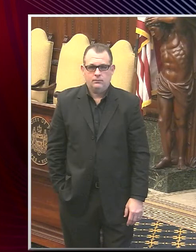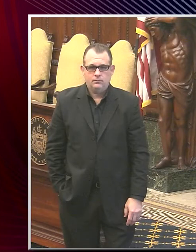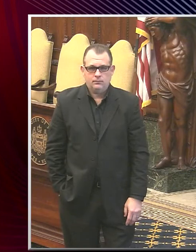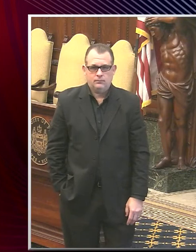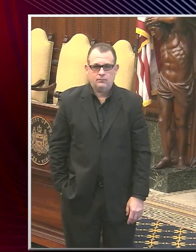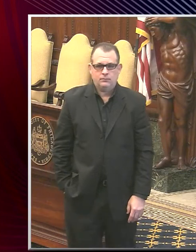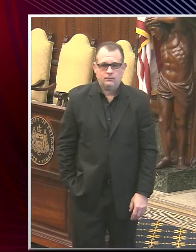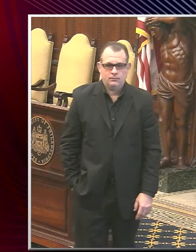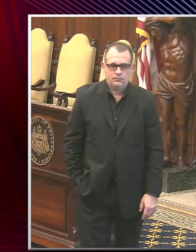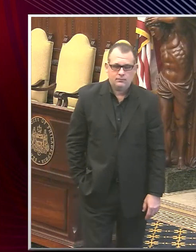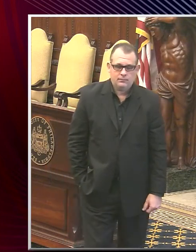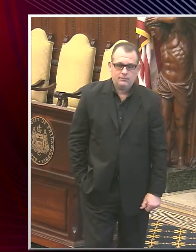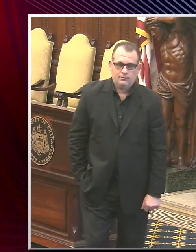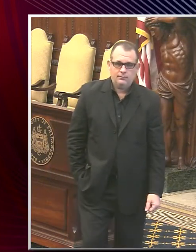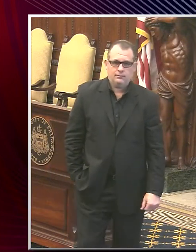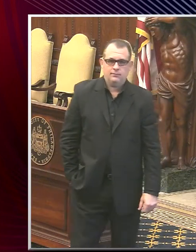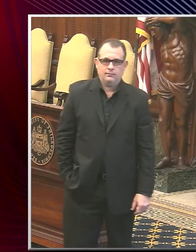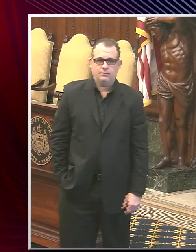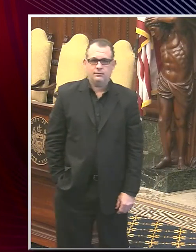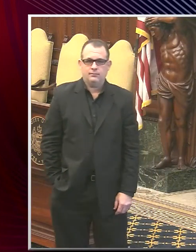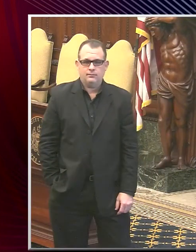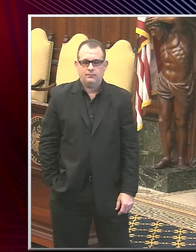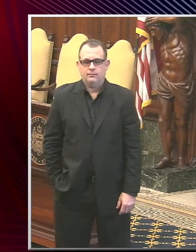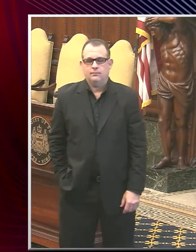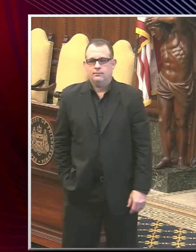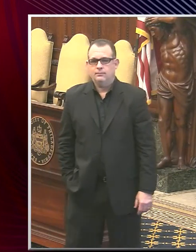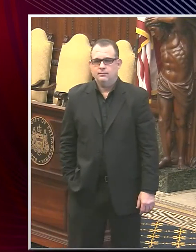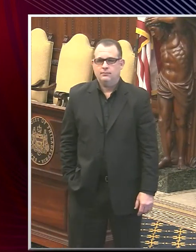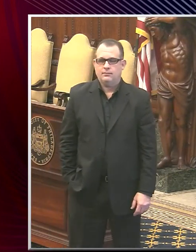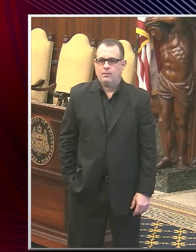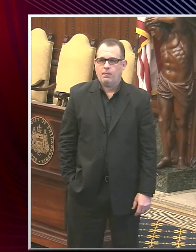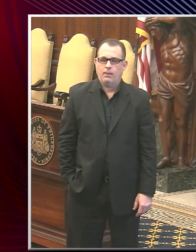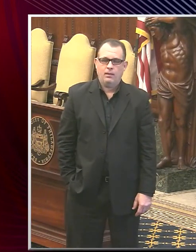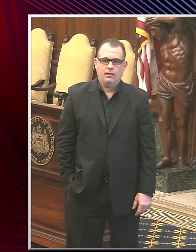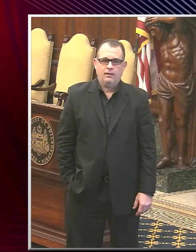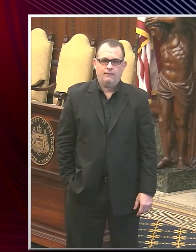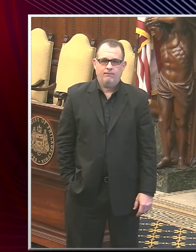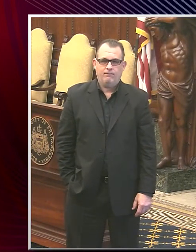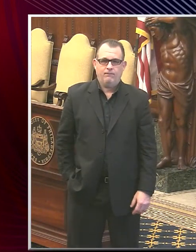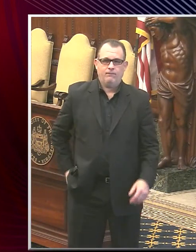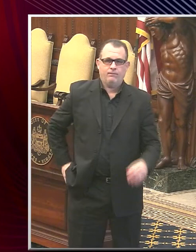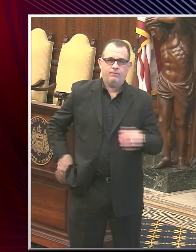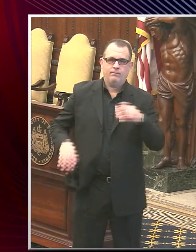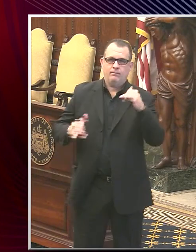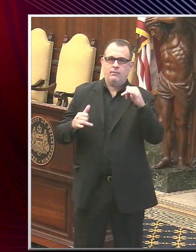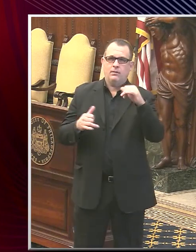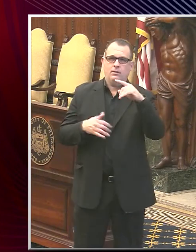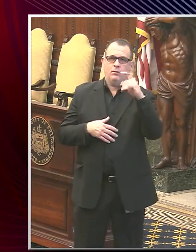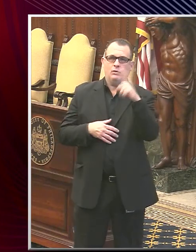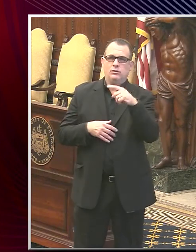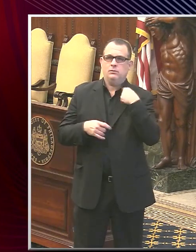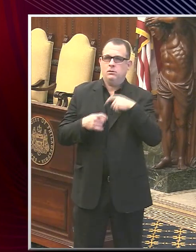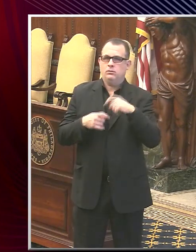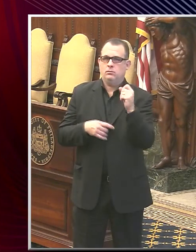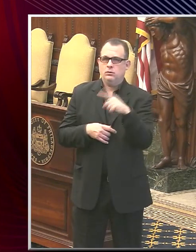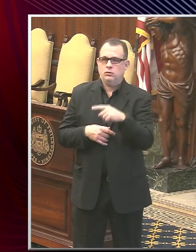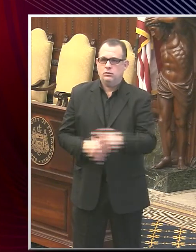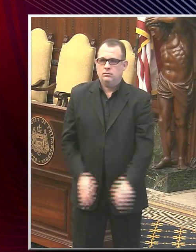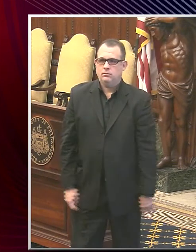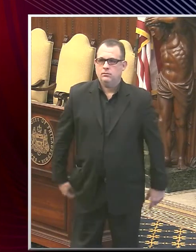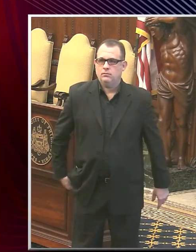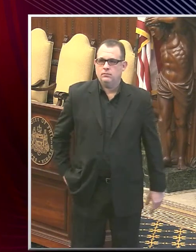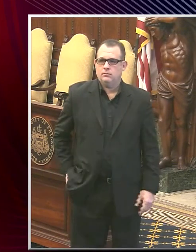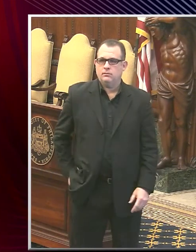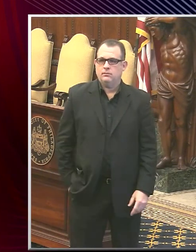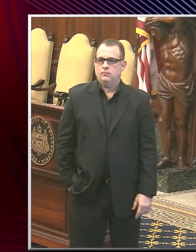vacuna tan pronto como la recibamos. Armando, y mi segunda pregunta en referencia a dónde sería distribuido. Sé que él mencionó que, por ejemplo,